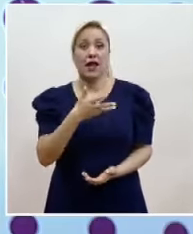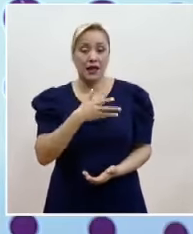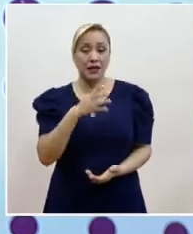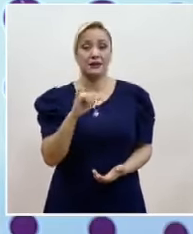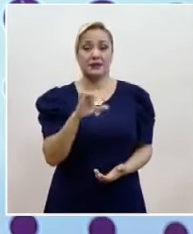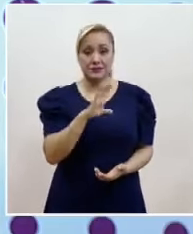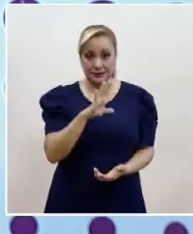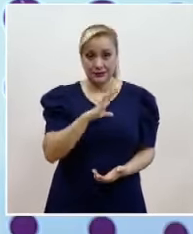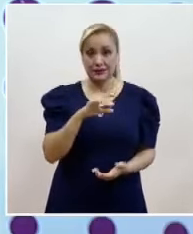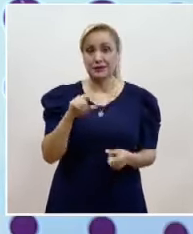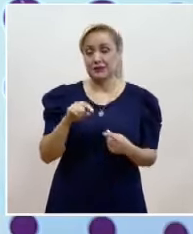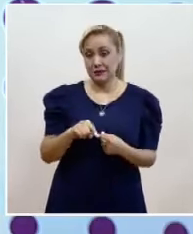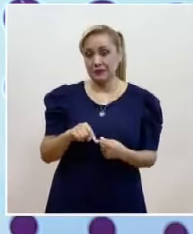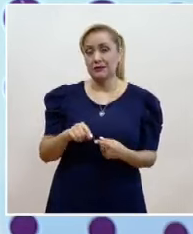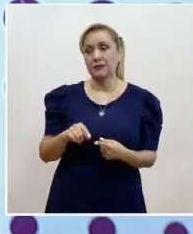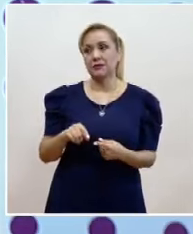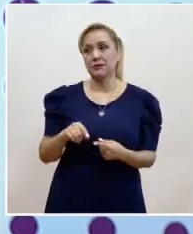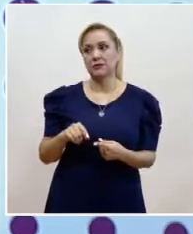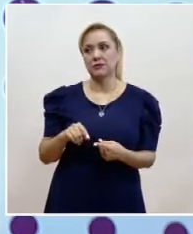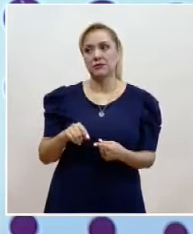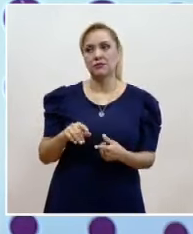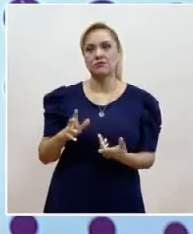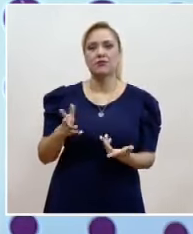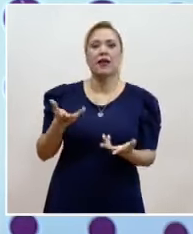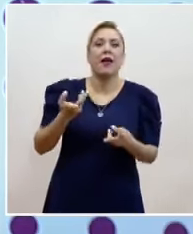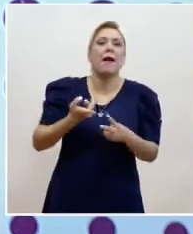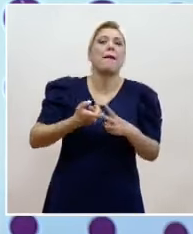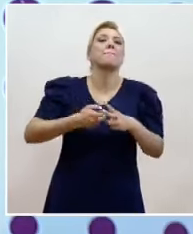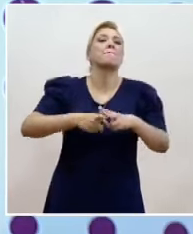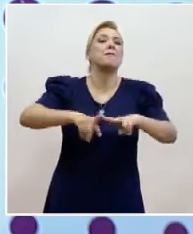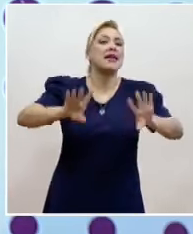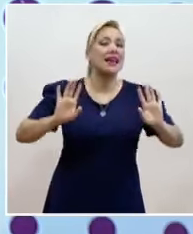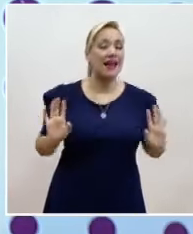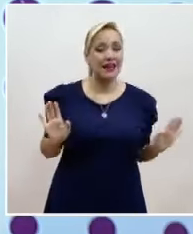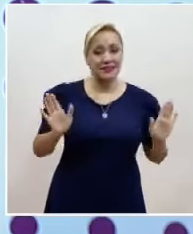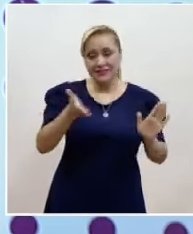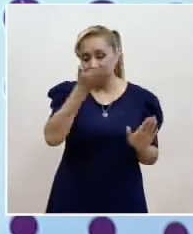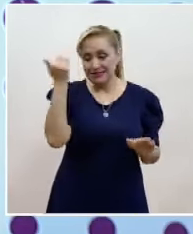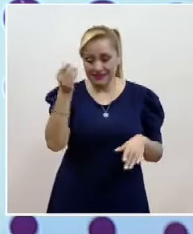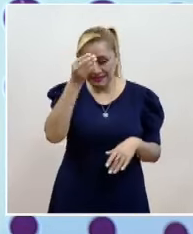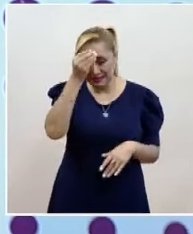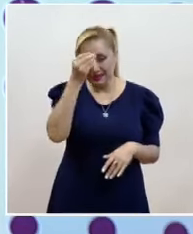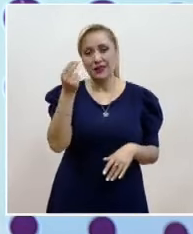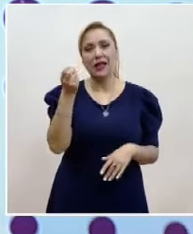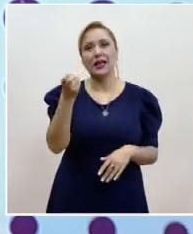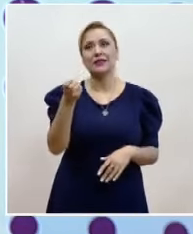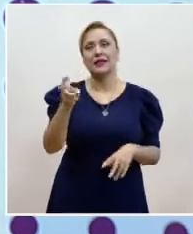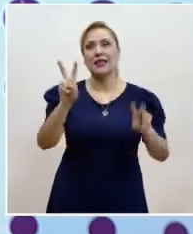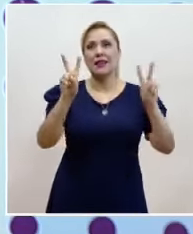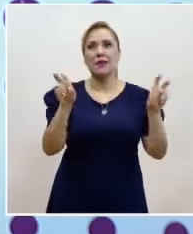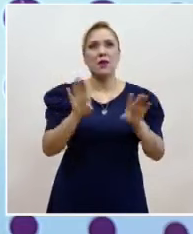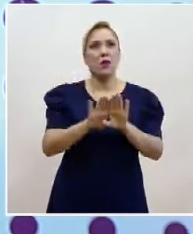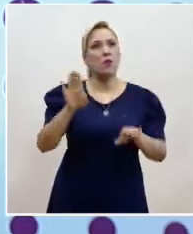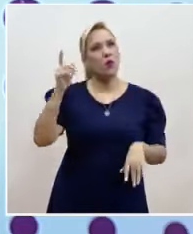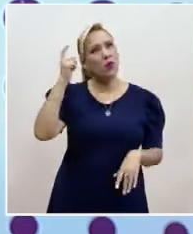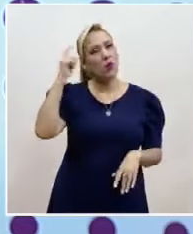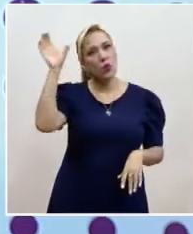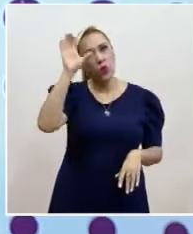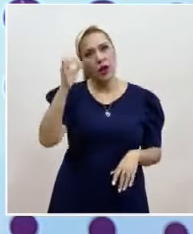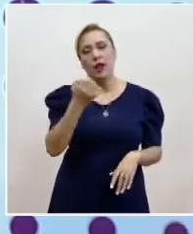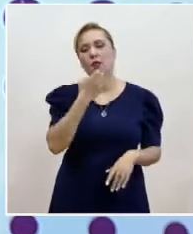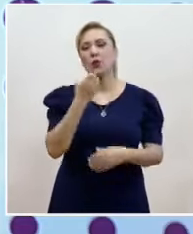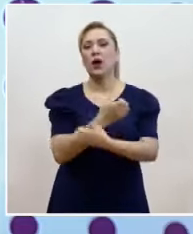utilizando esta justicia, pues tal vez se están apenas involucrando. Yo Claro. veo ahí un tema cultural y que es parte también de